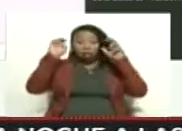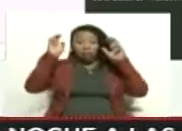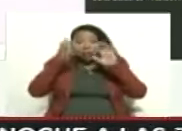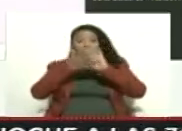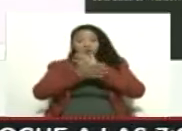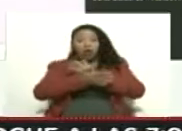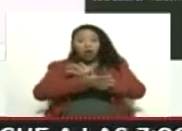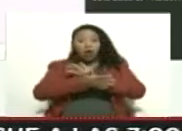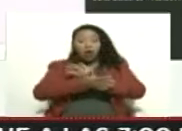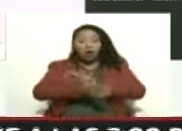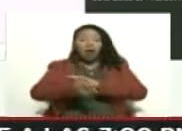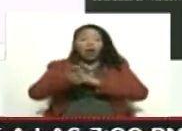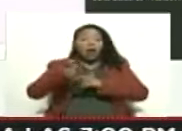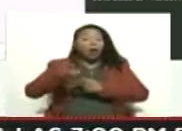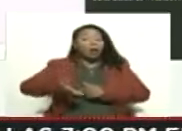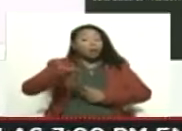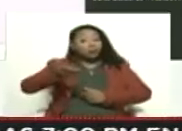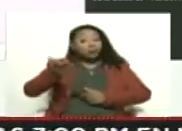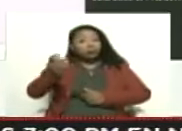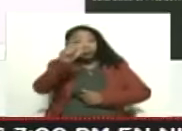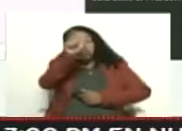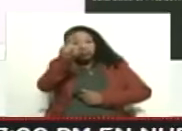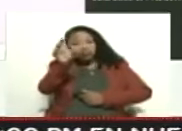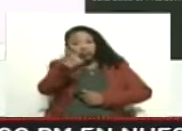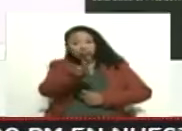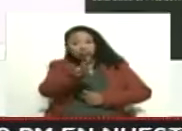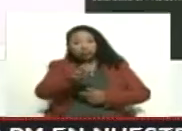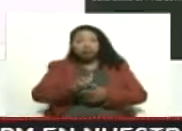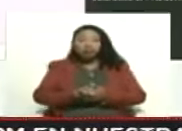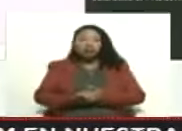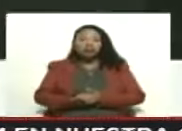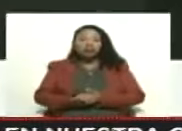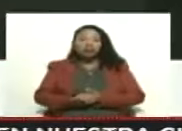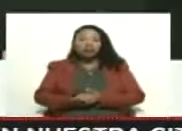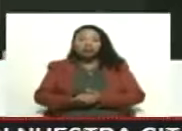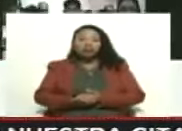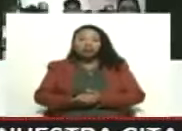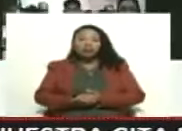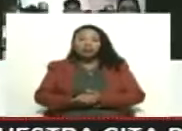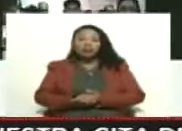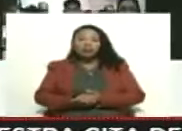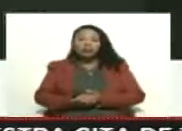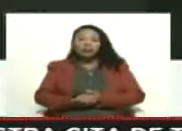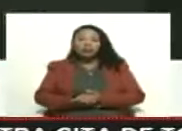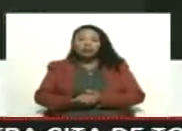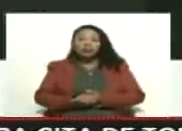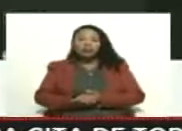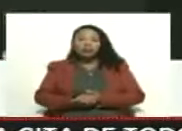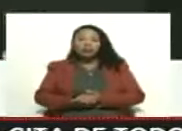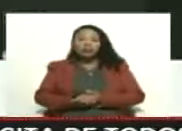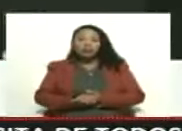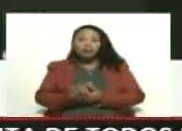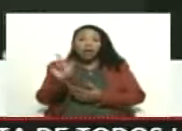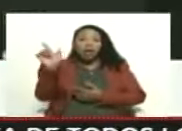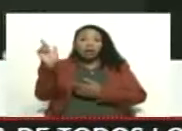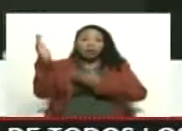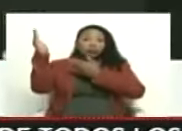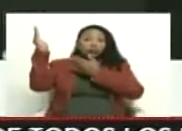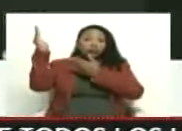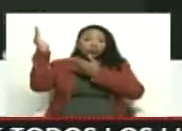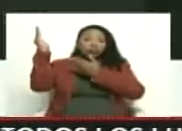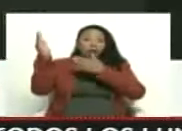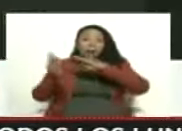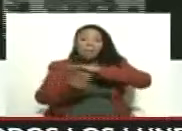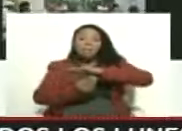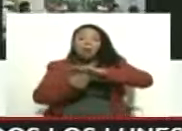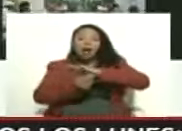venezolanos y las venezolanas como es nuestra guayana esquiva estas estructuras del partido que la